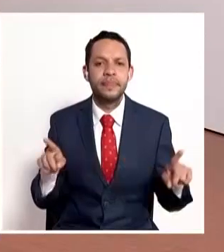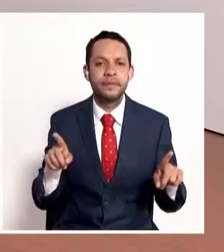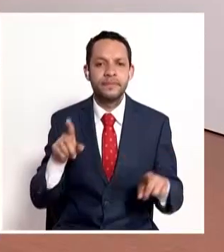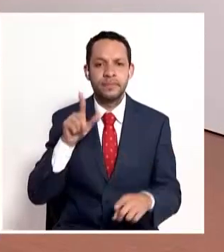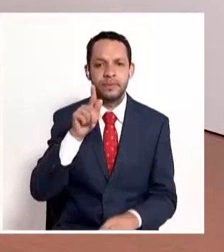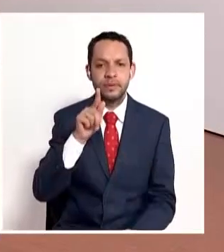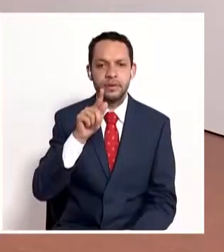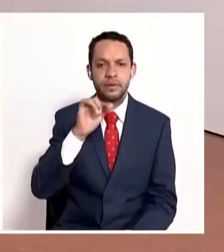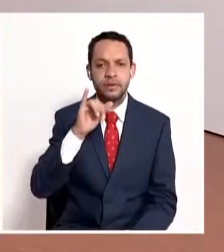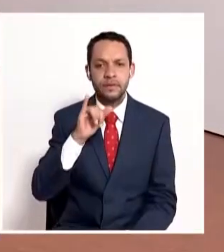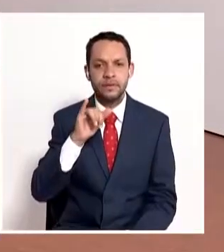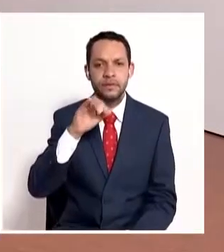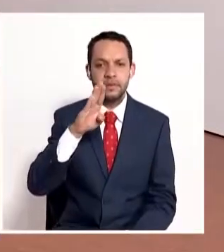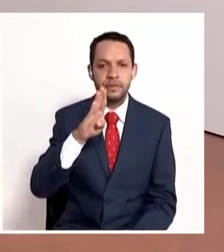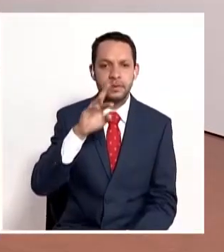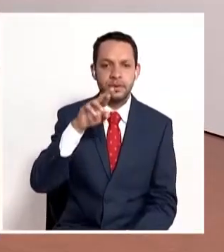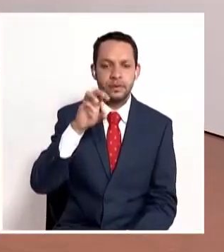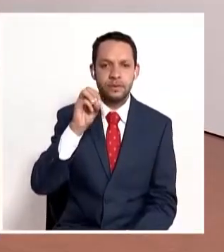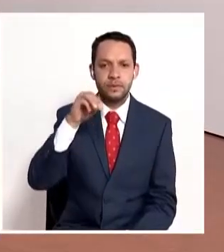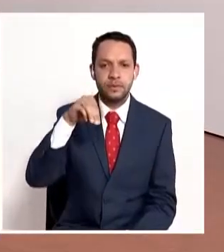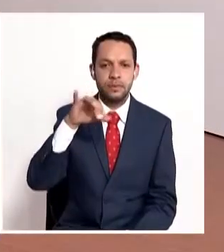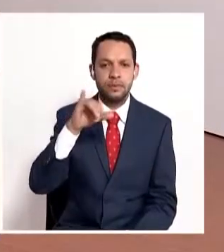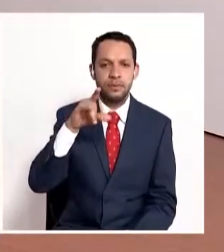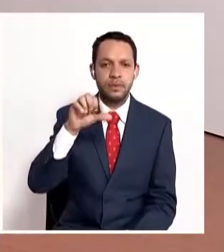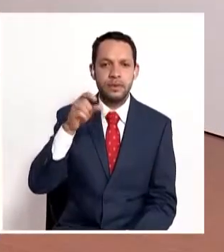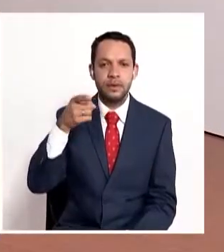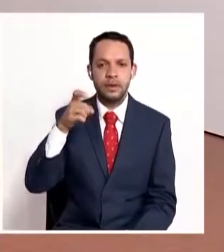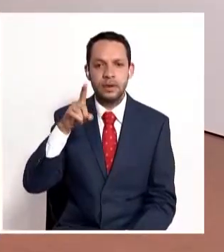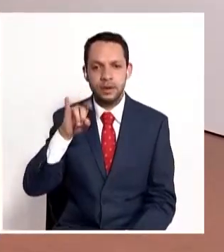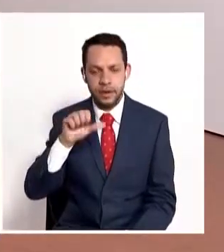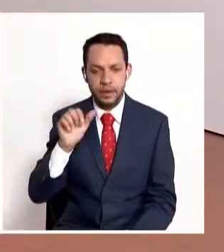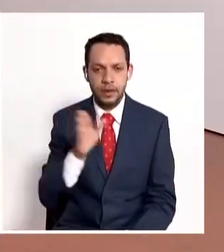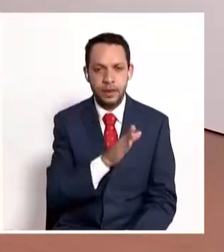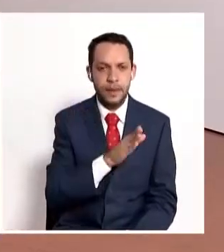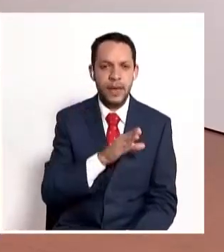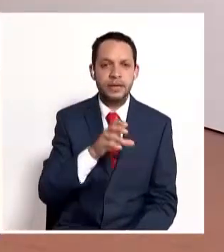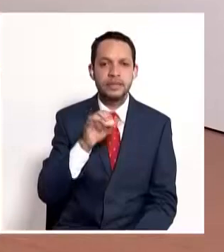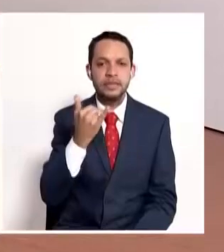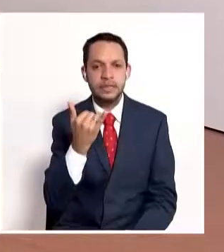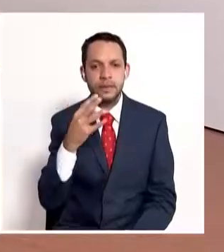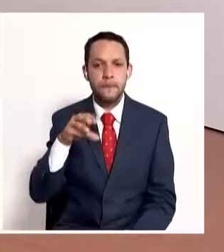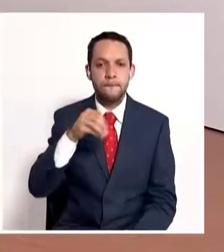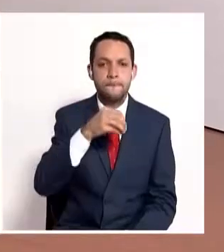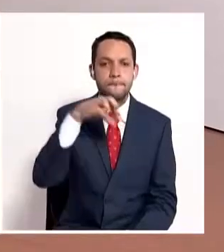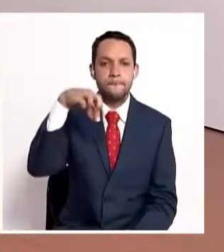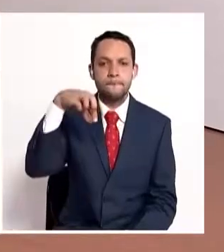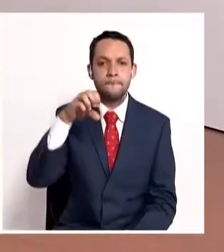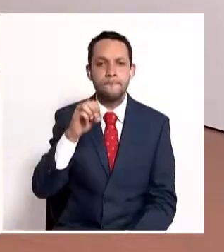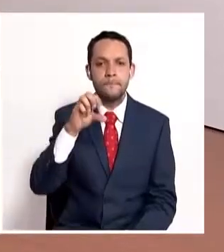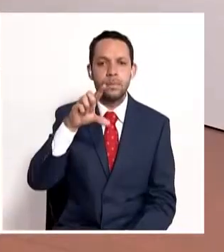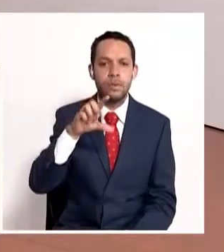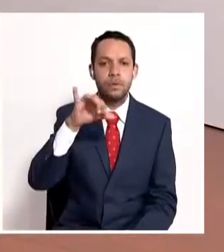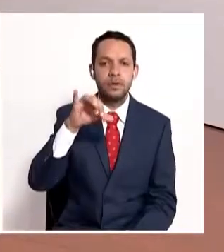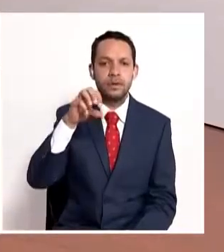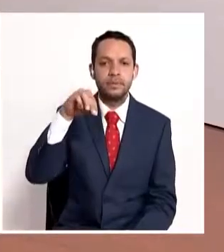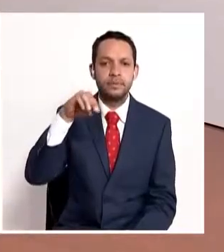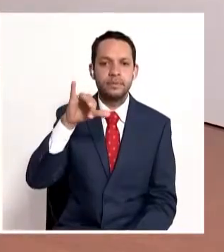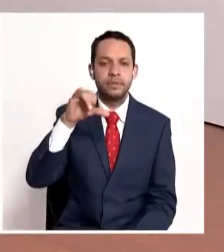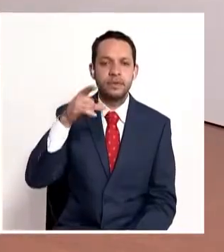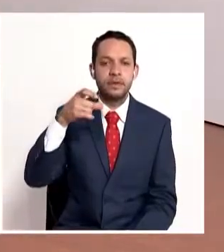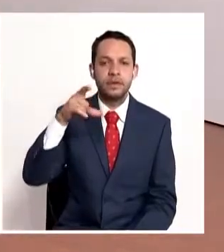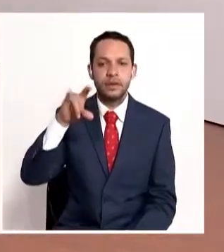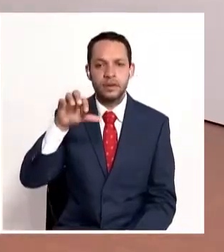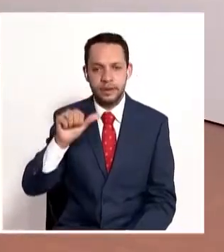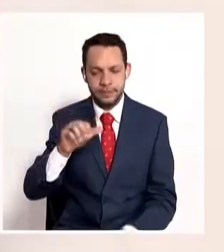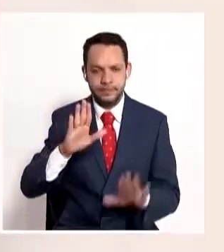paul y mialgias y qué tratamiento alternativo tiene esta última y hay que tener en cuenta que la fibromialgia